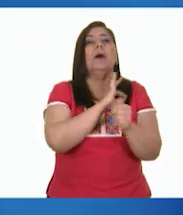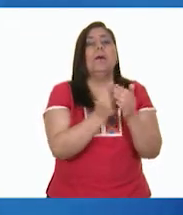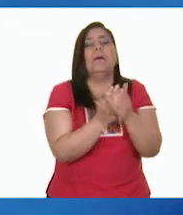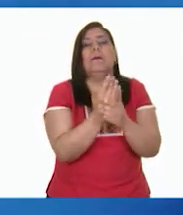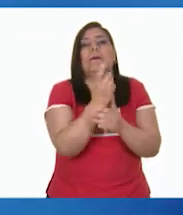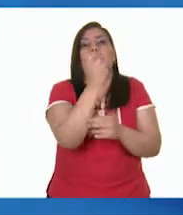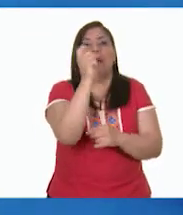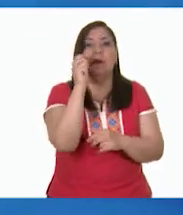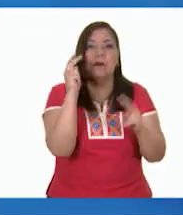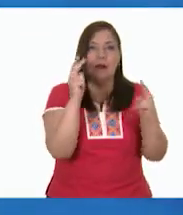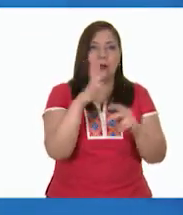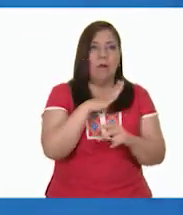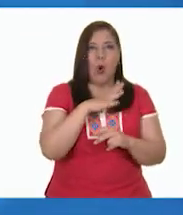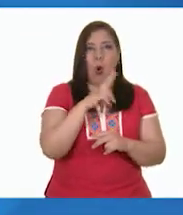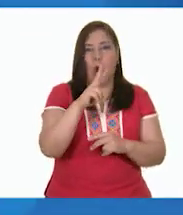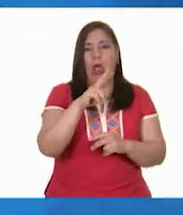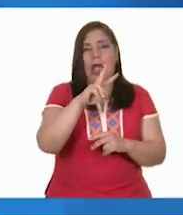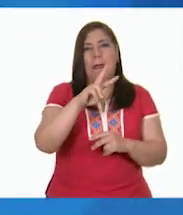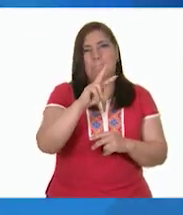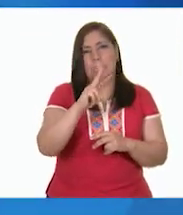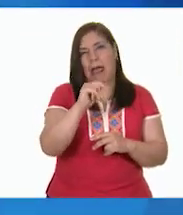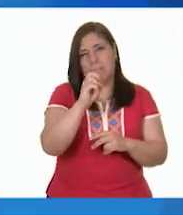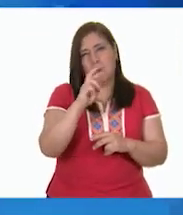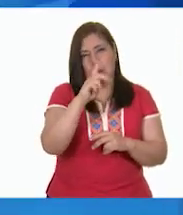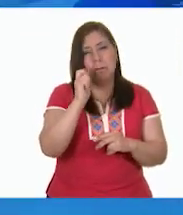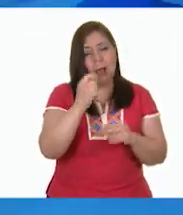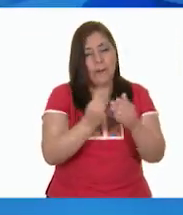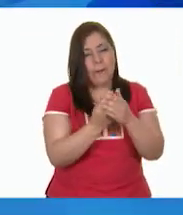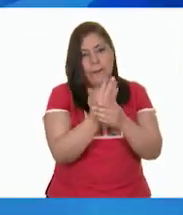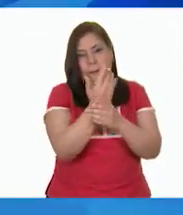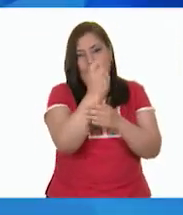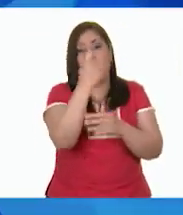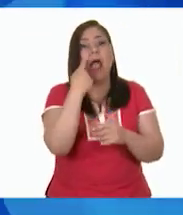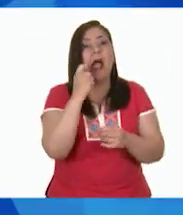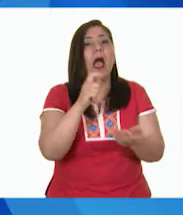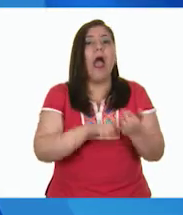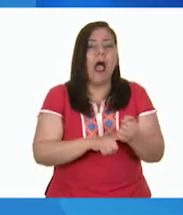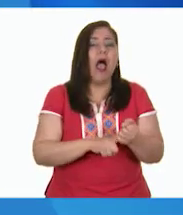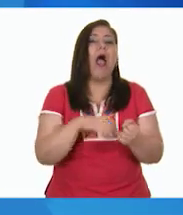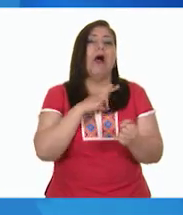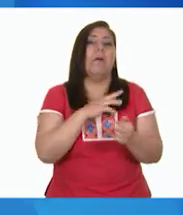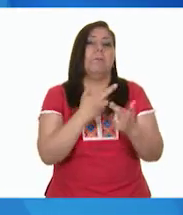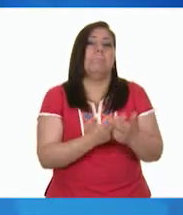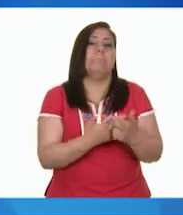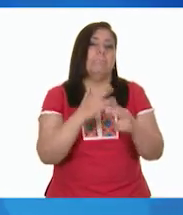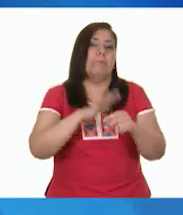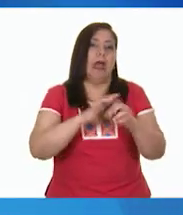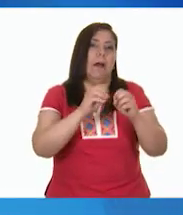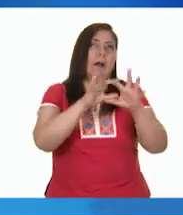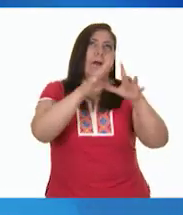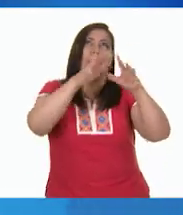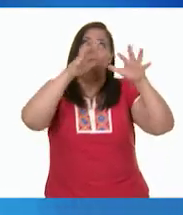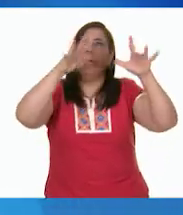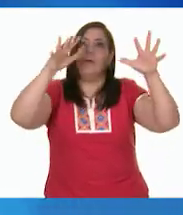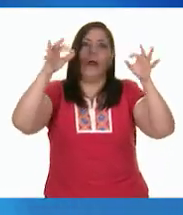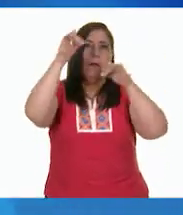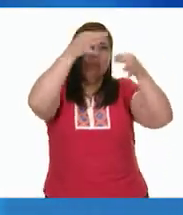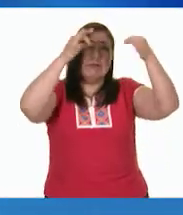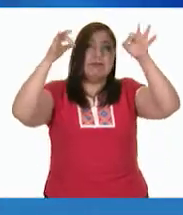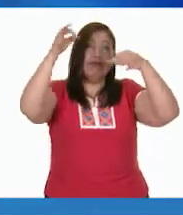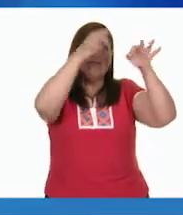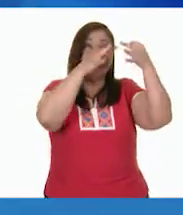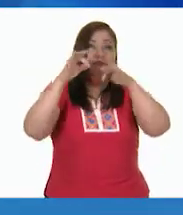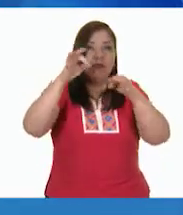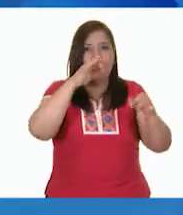gaseoso. Y cuando se encuentren en estado gaseoso, van a poder ocupar muchísimo más volumen porque van a estar moviéndose ahora sí que por todos